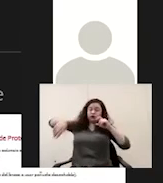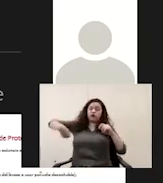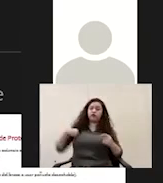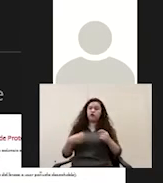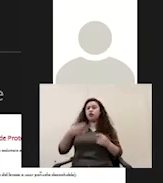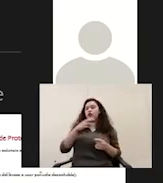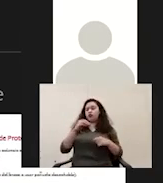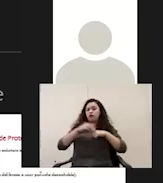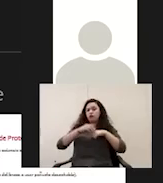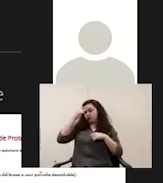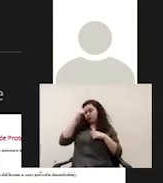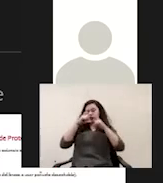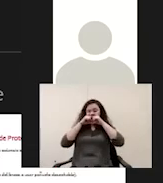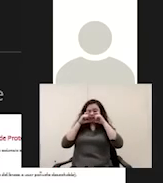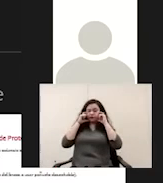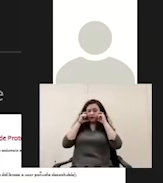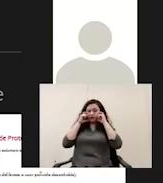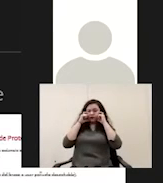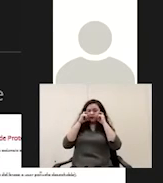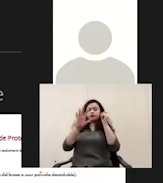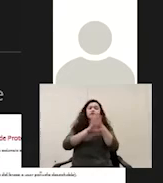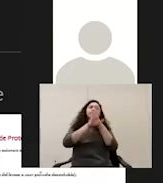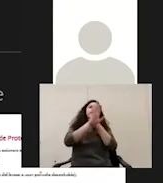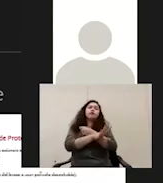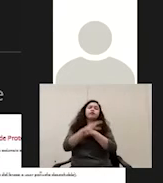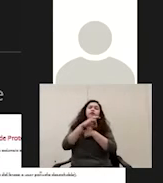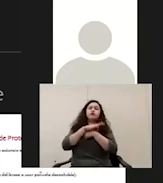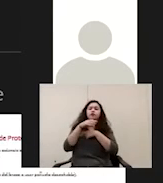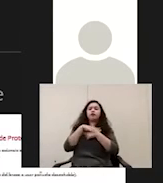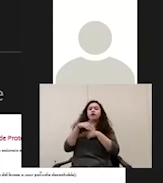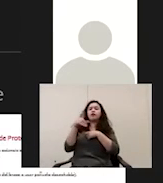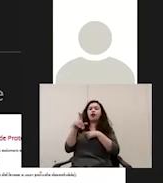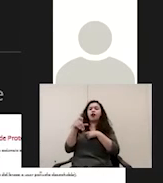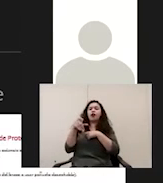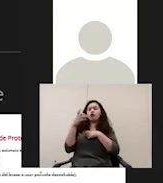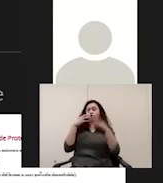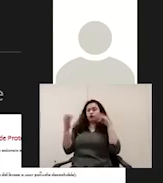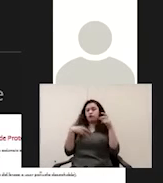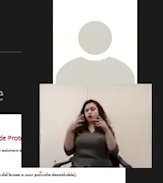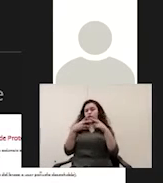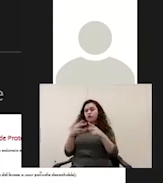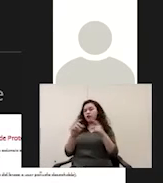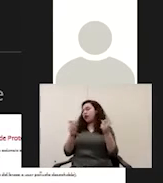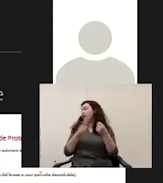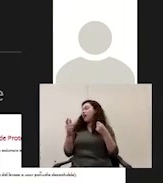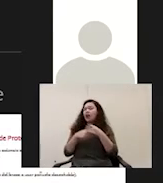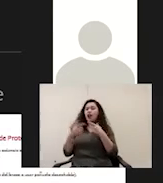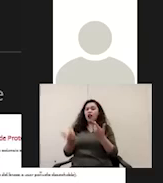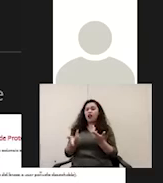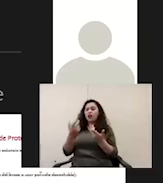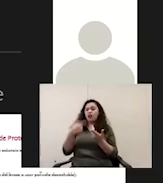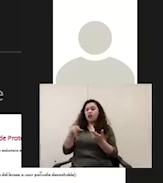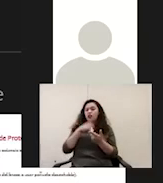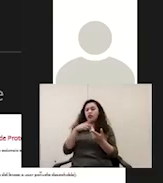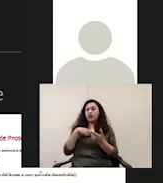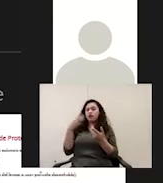repuestos de cubrebocas para evitar esto y al momento de que se moje, se rompa, suceda cualquier eventualidad, ellos tengan un